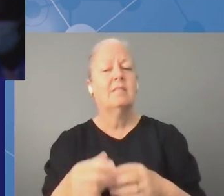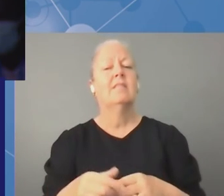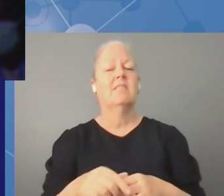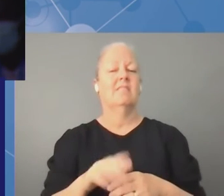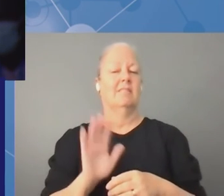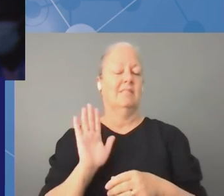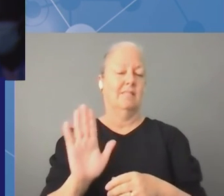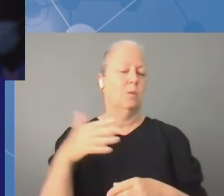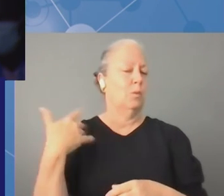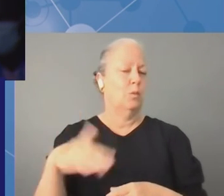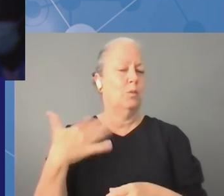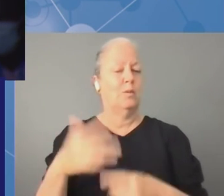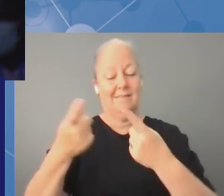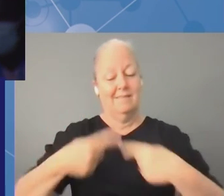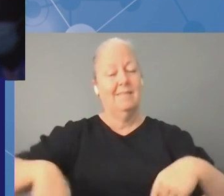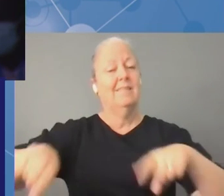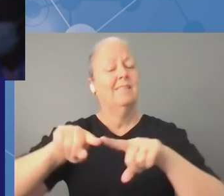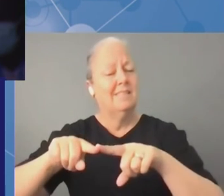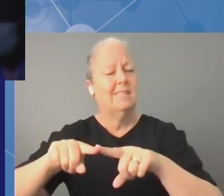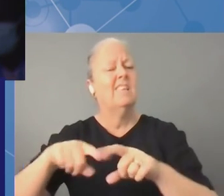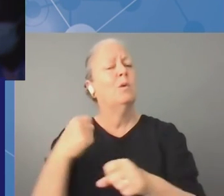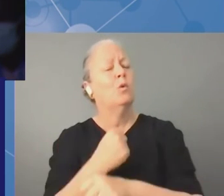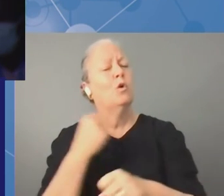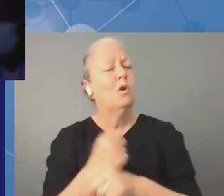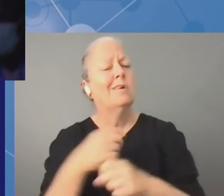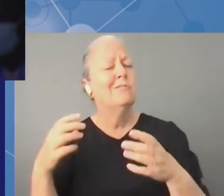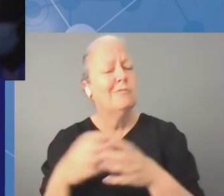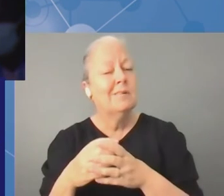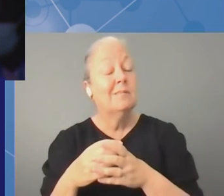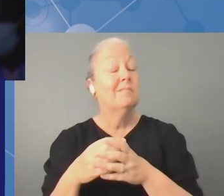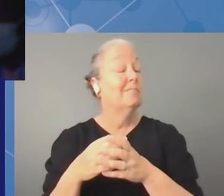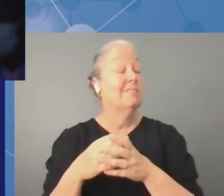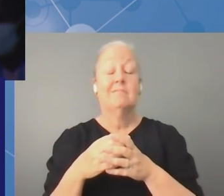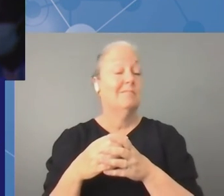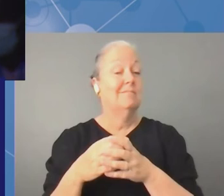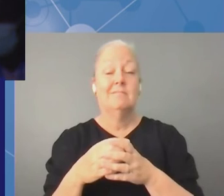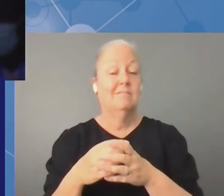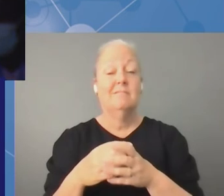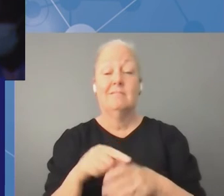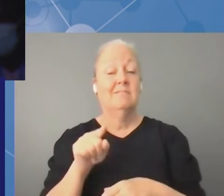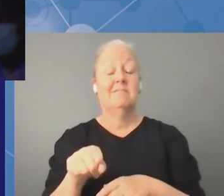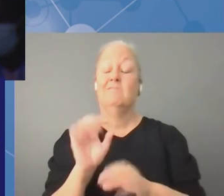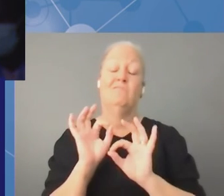que ella realizó en el marco de su coalición dinámica. Estoy muy impresionado.